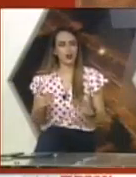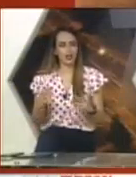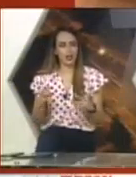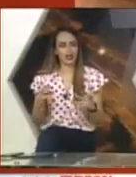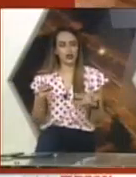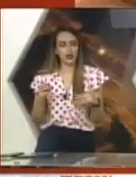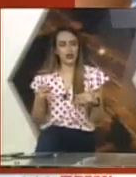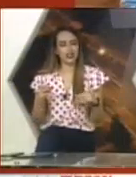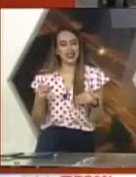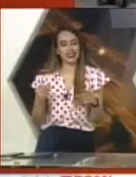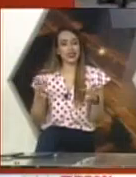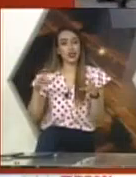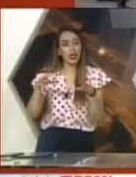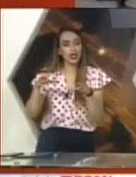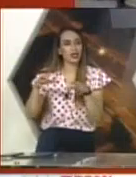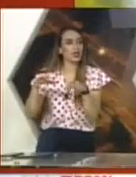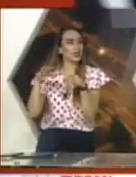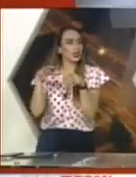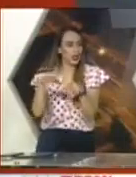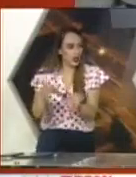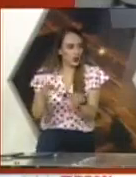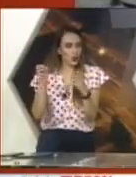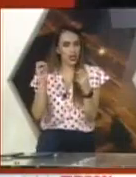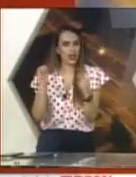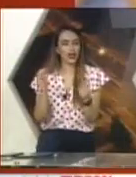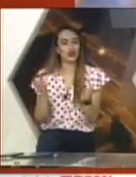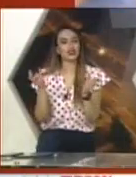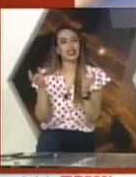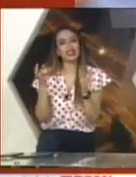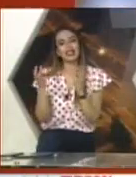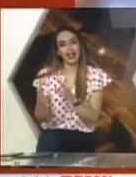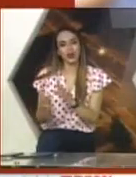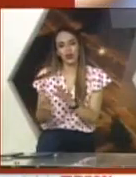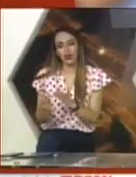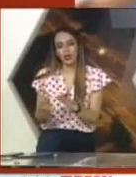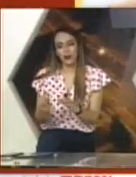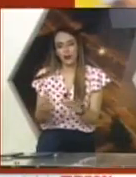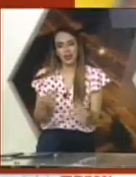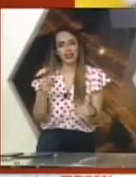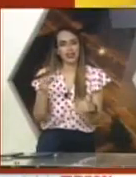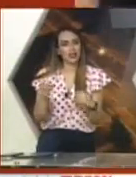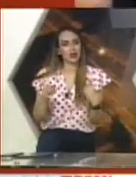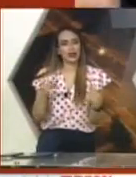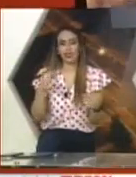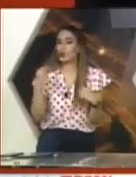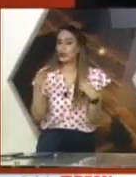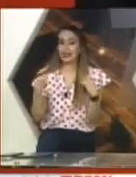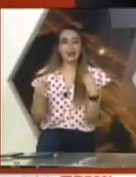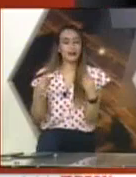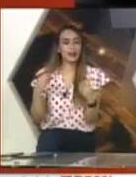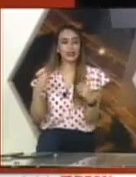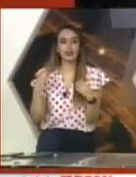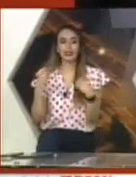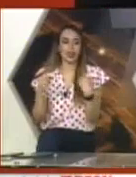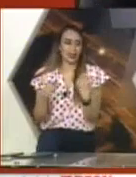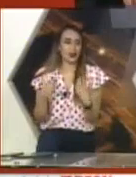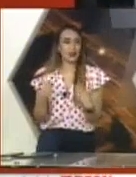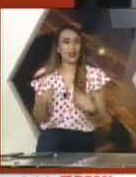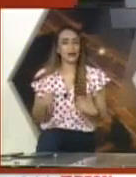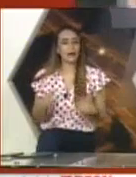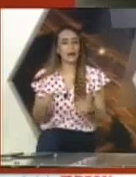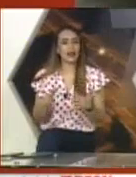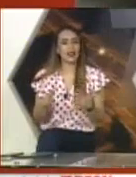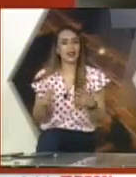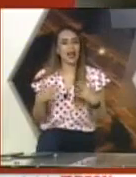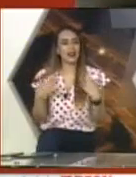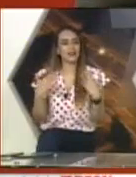ellos que son los que son encargados del salón son encargados del grado pueden estar entonces constantemente tratando el